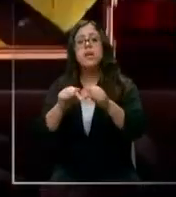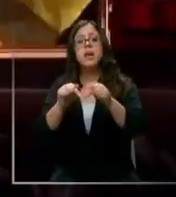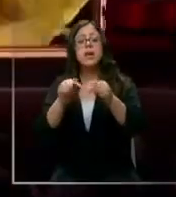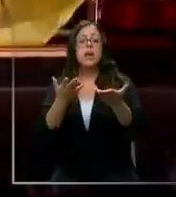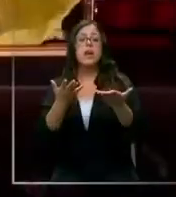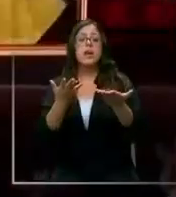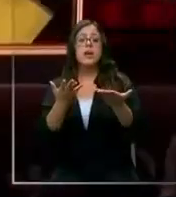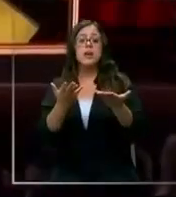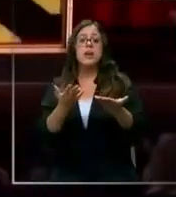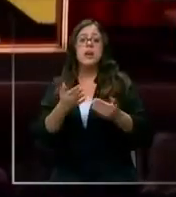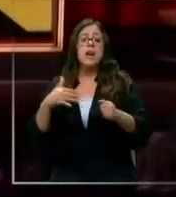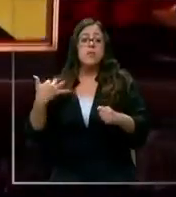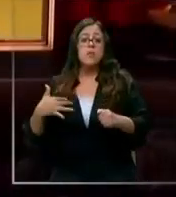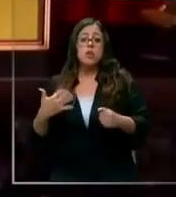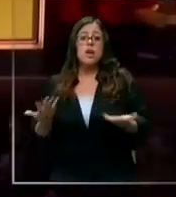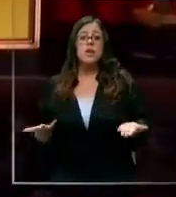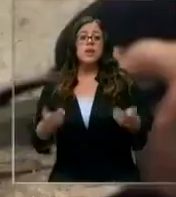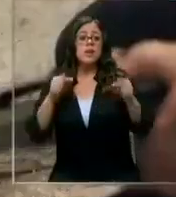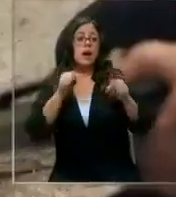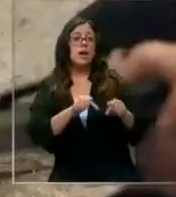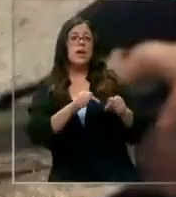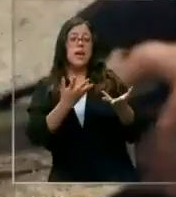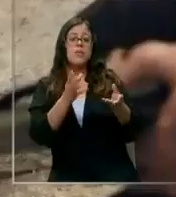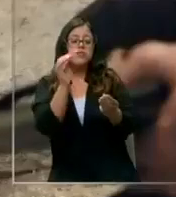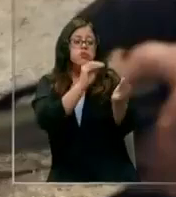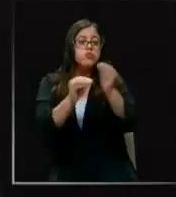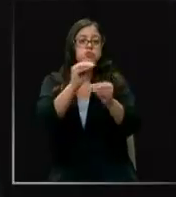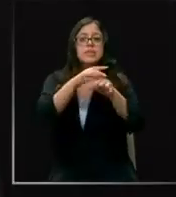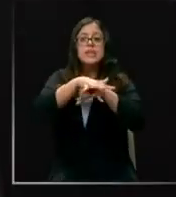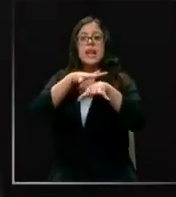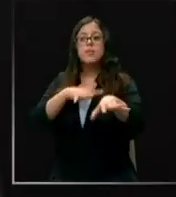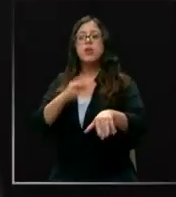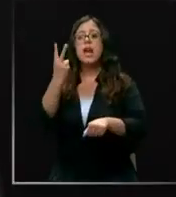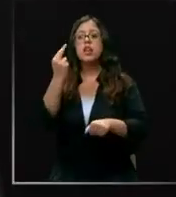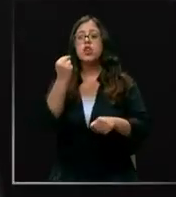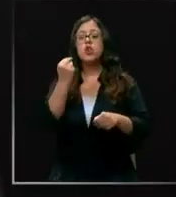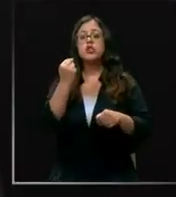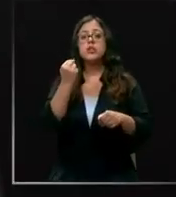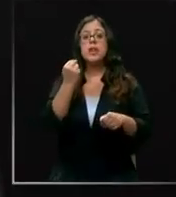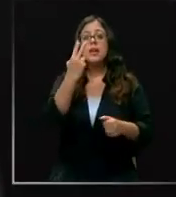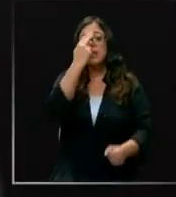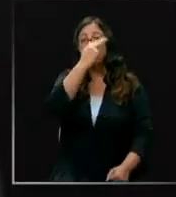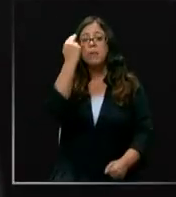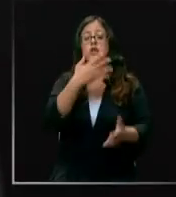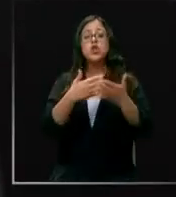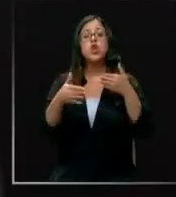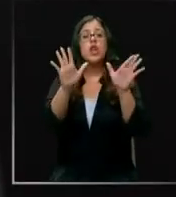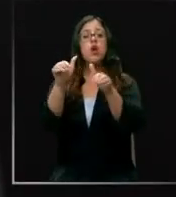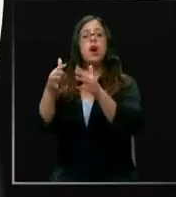de los Oscars comienza a tomar forma en una ceremonia que se llevará a cabo el 12 de marzo en Los Ángeles.